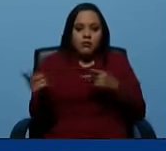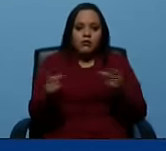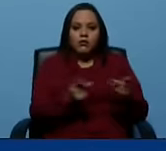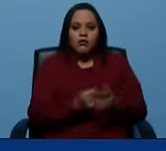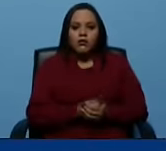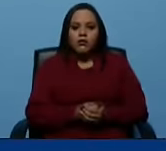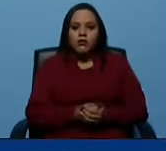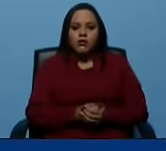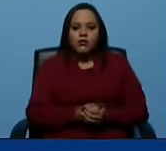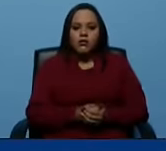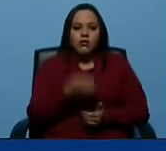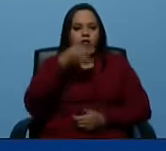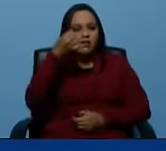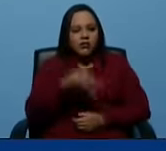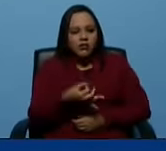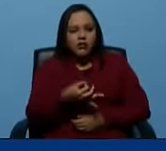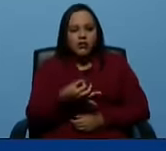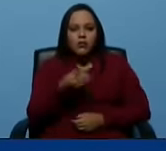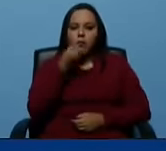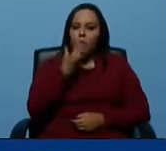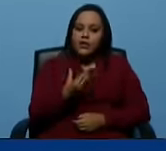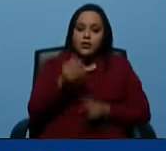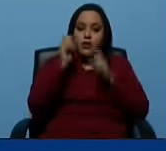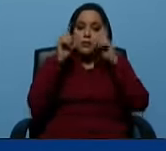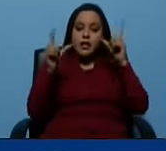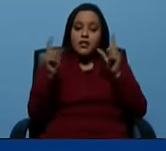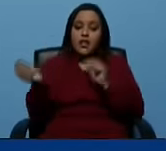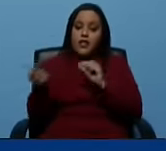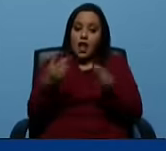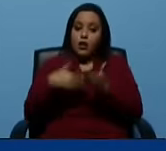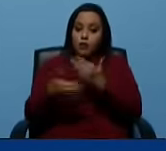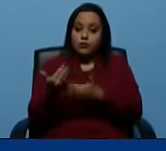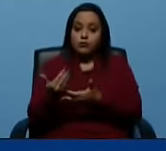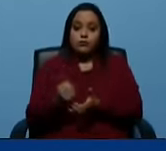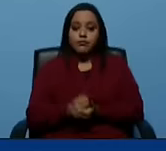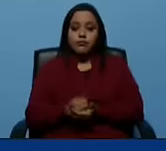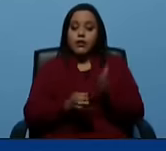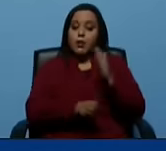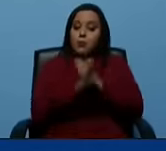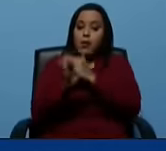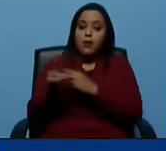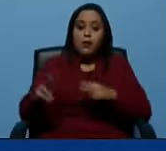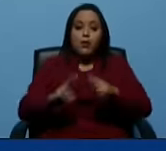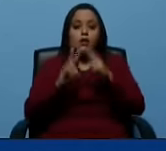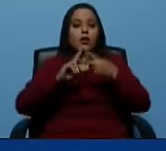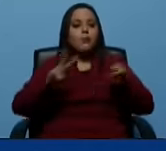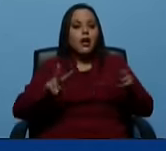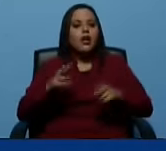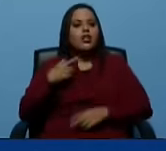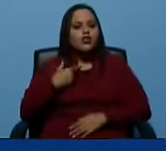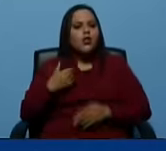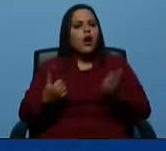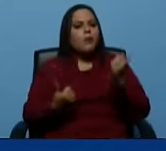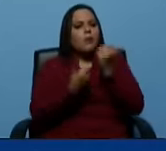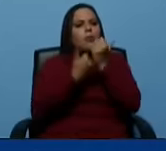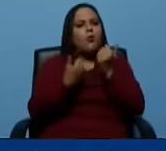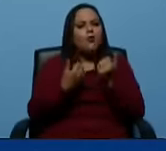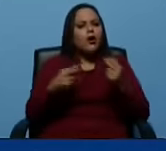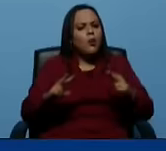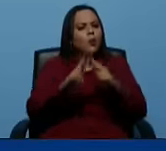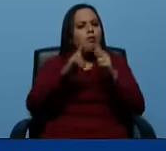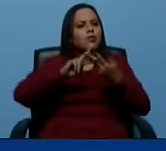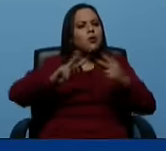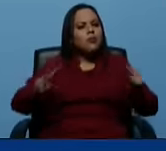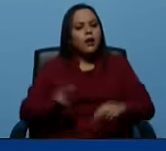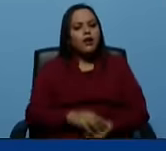buenas sorpresas, bonitas sorpresas en el diálogo. Así que vamos a los encuentros de paz. Creo en los encuentros de paz. Creo en el